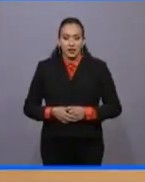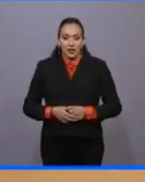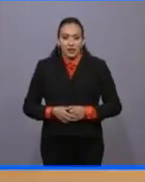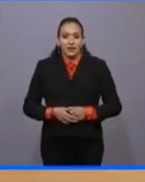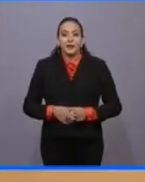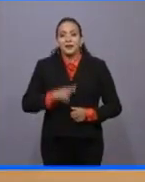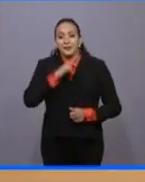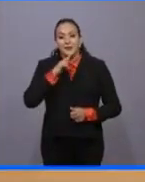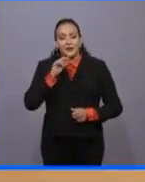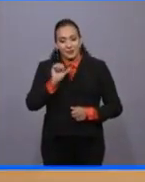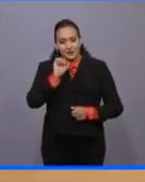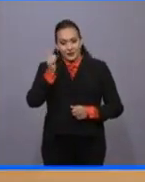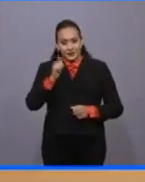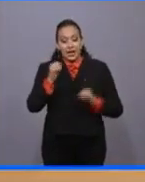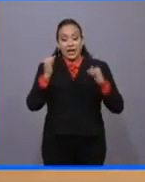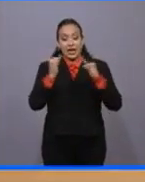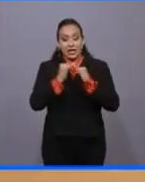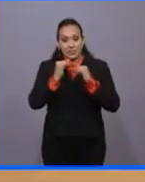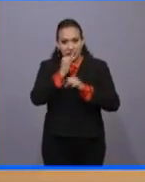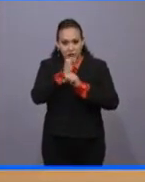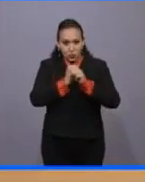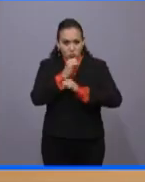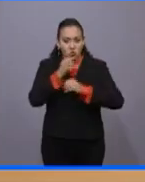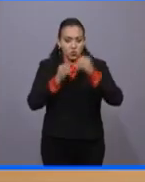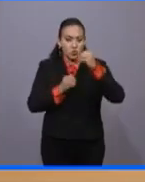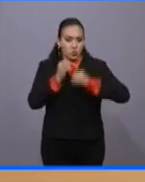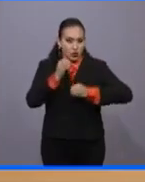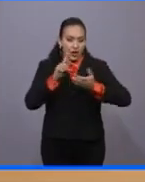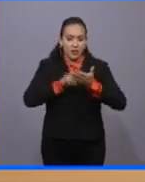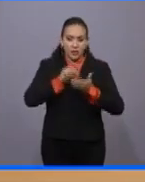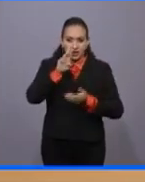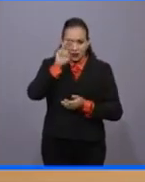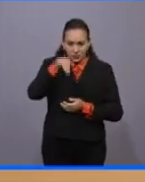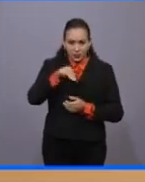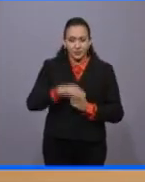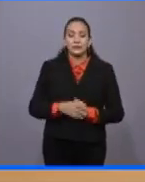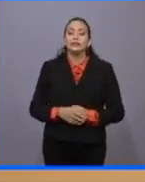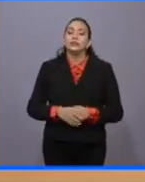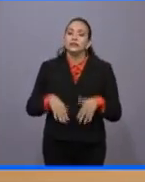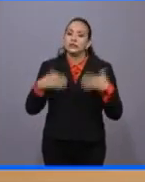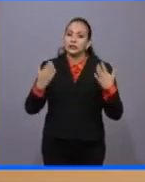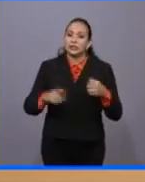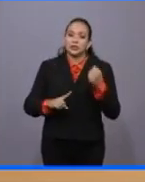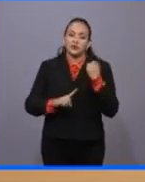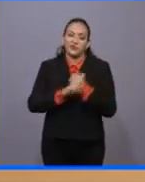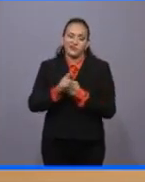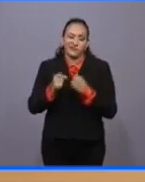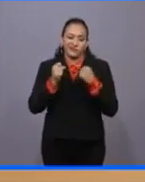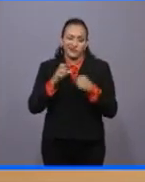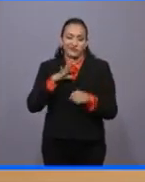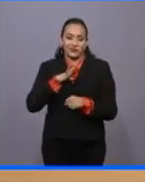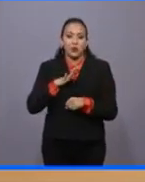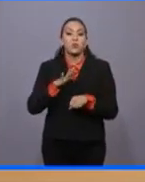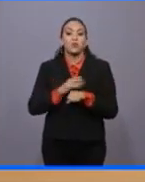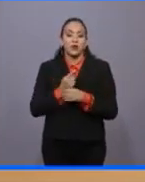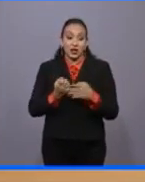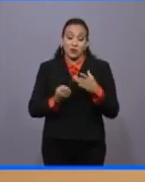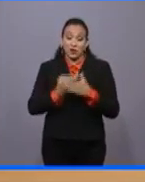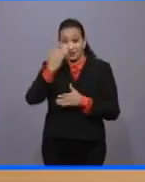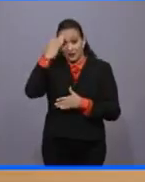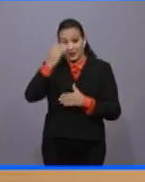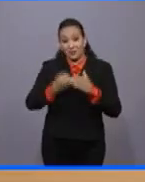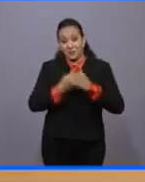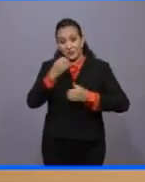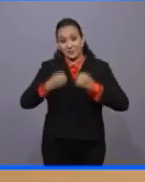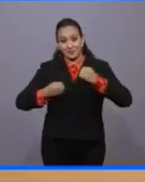Y en más noticias, el Instituto de Investigaciones Jurídicas de la UNAM enfrenta grandes desafíos ante la nueva época del